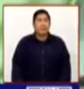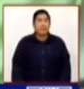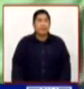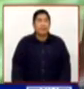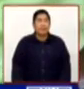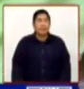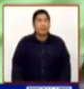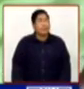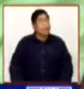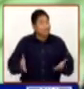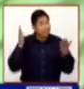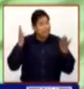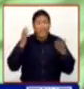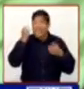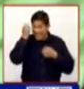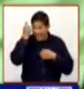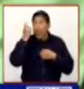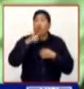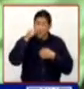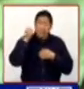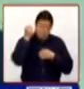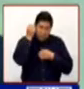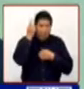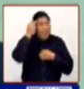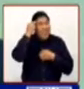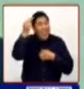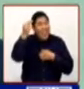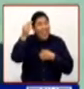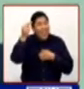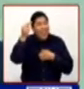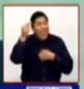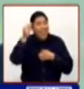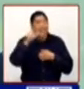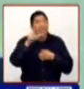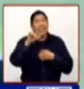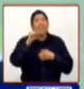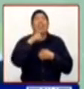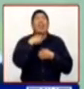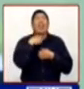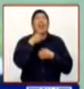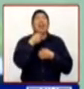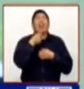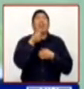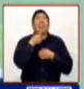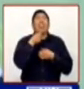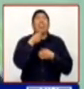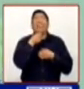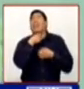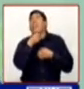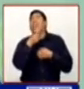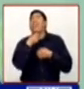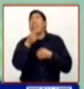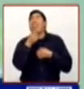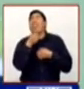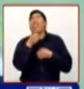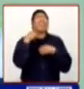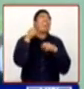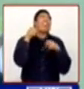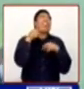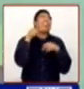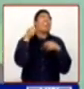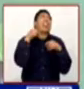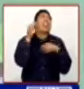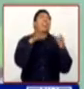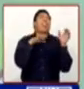Ahí está, está mejor ahí. ¿Él entiende o no entiende? Entiende. Escucha. Hola, hola Luis. Hola Luis, ¿cómo creo